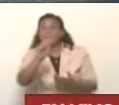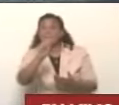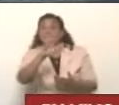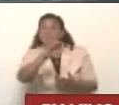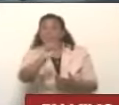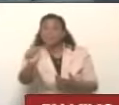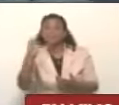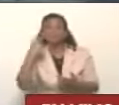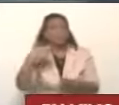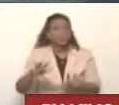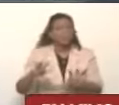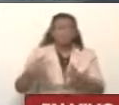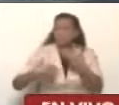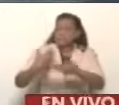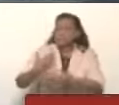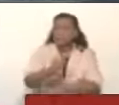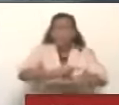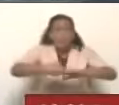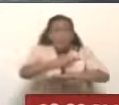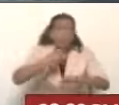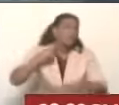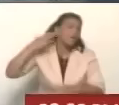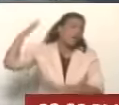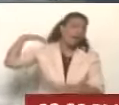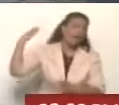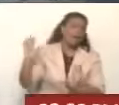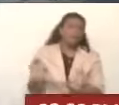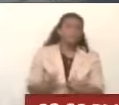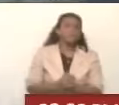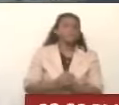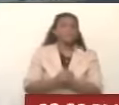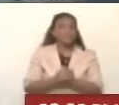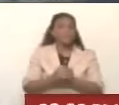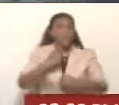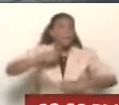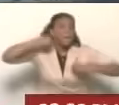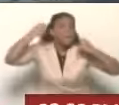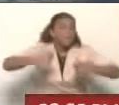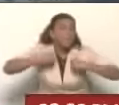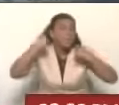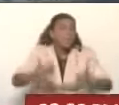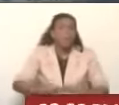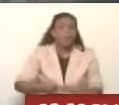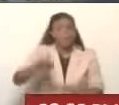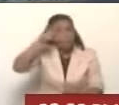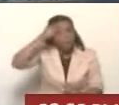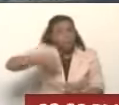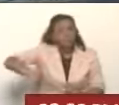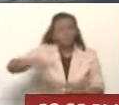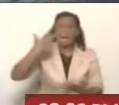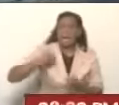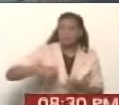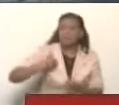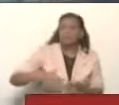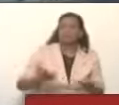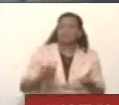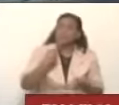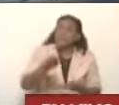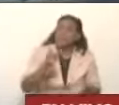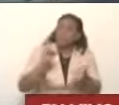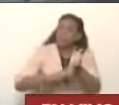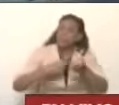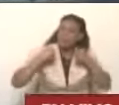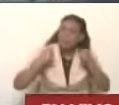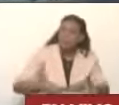Kirchner, y siempre lo recuerdo, el rebelde de los rebeldes, el hombre que decía la verdad, el